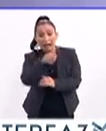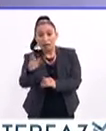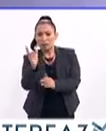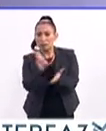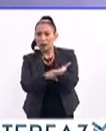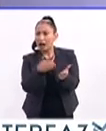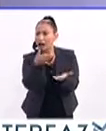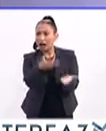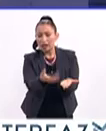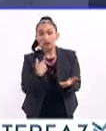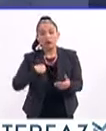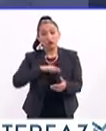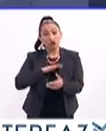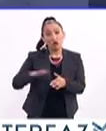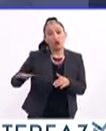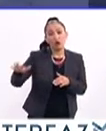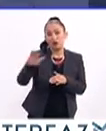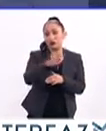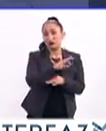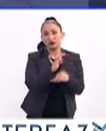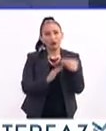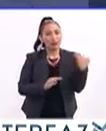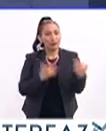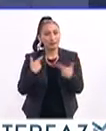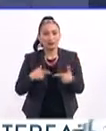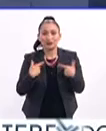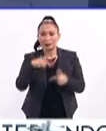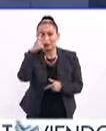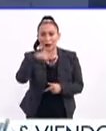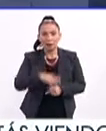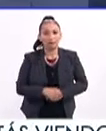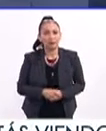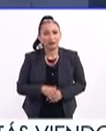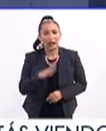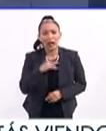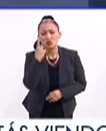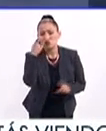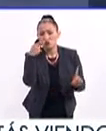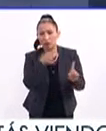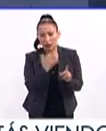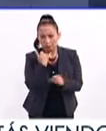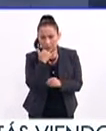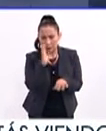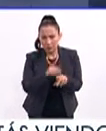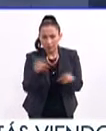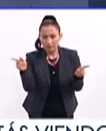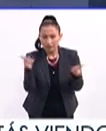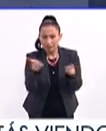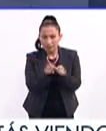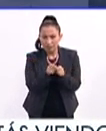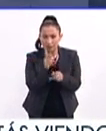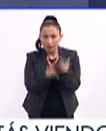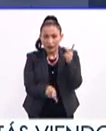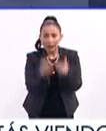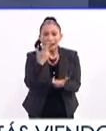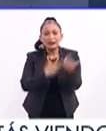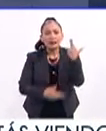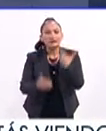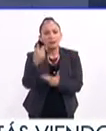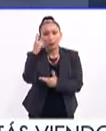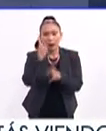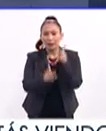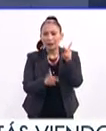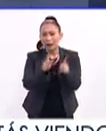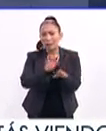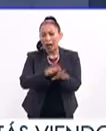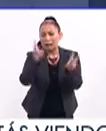reconocimiento nos compete a toda la población mexicana. Ahí está uno de los grandes retos. Si nos lo permite, vamos a hacer una breve pausa. Regresamos para